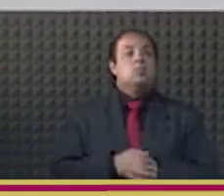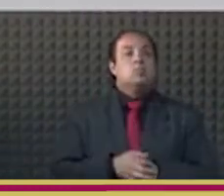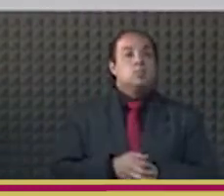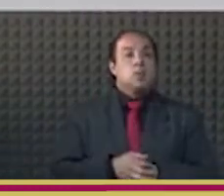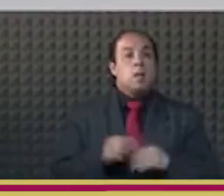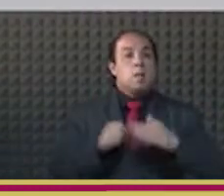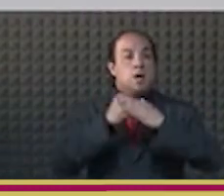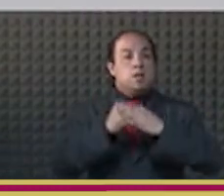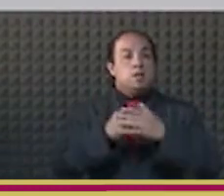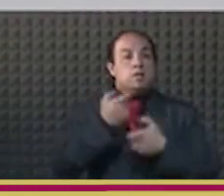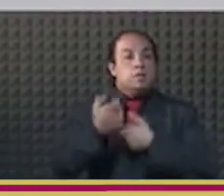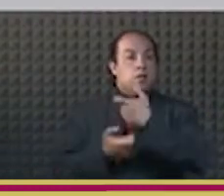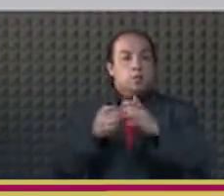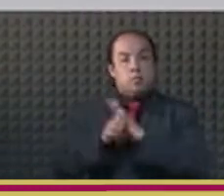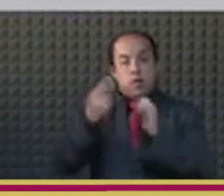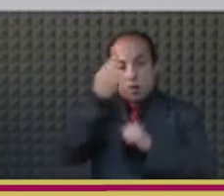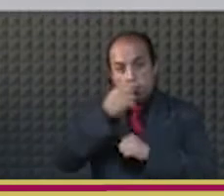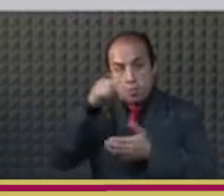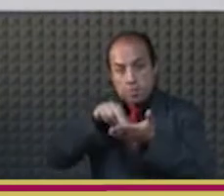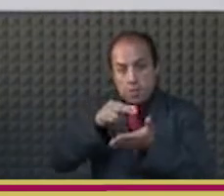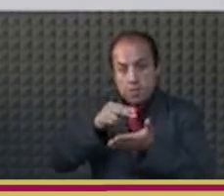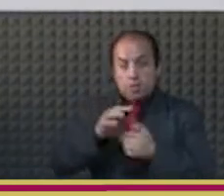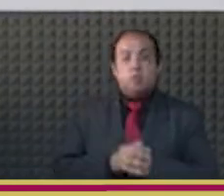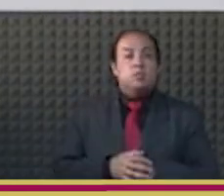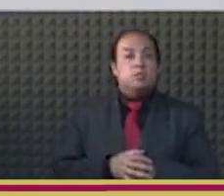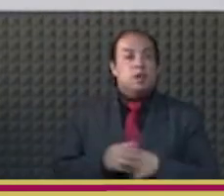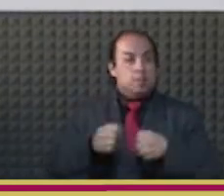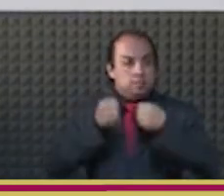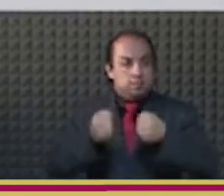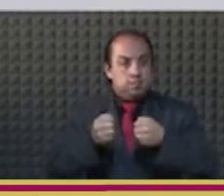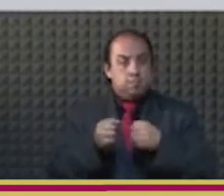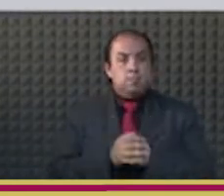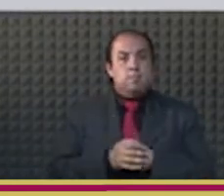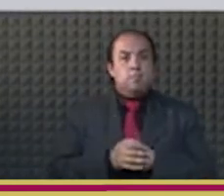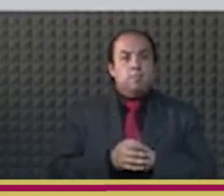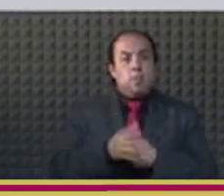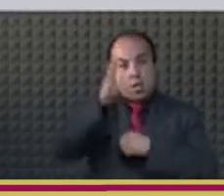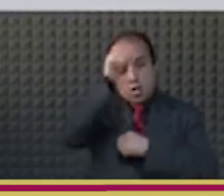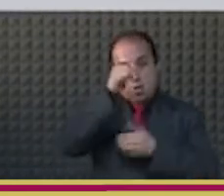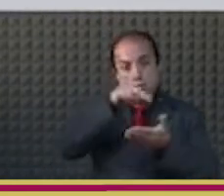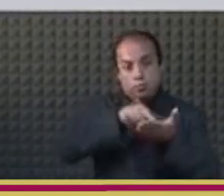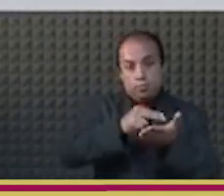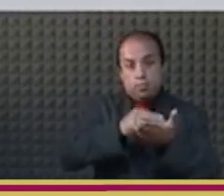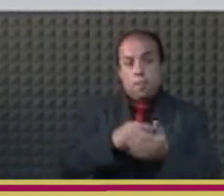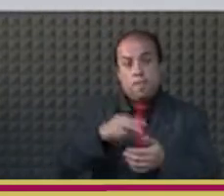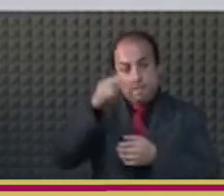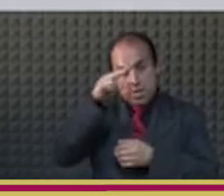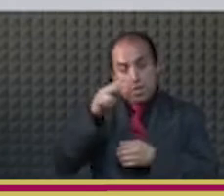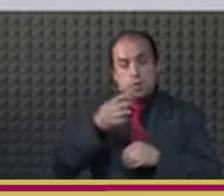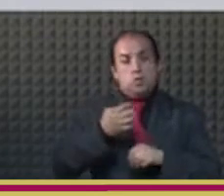economía, como la revisión, firma, ratificación del Tratado México-Estados